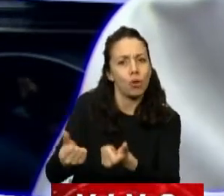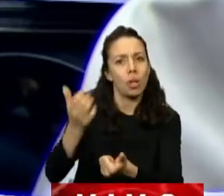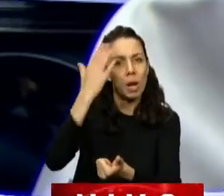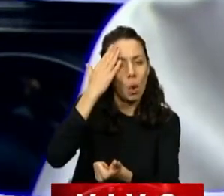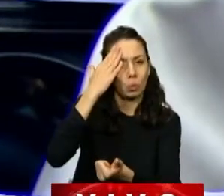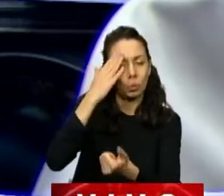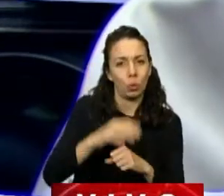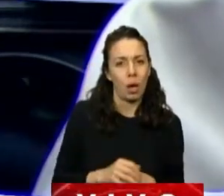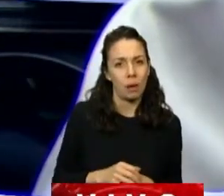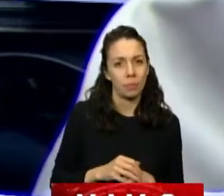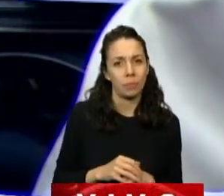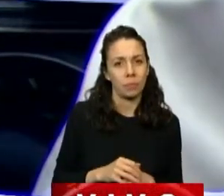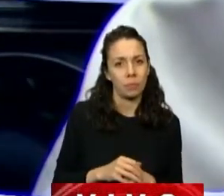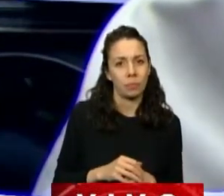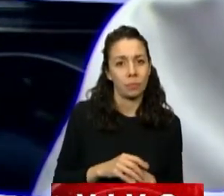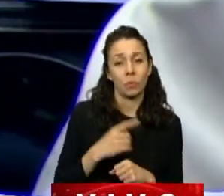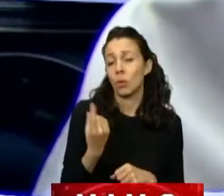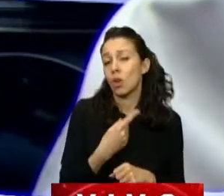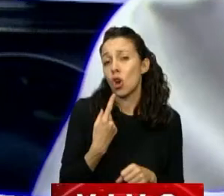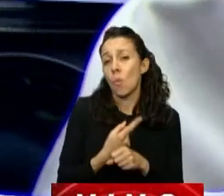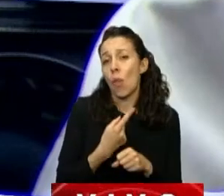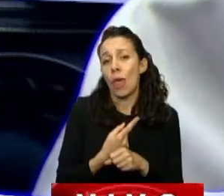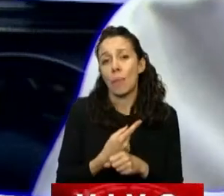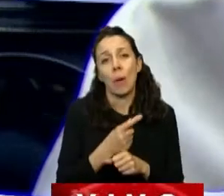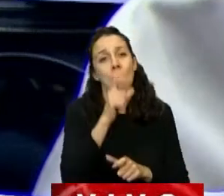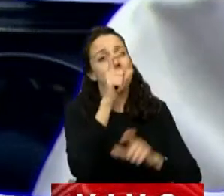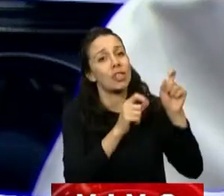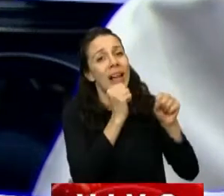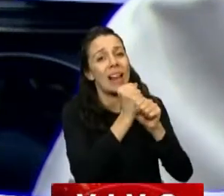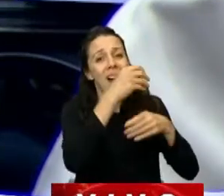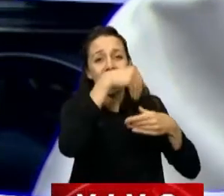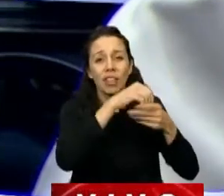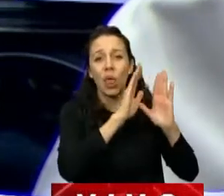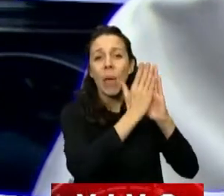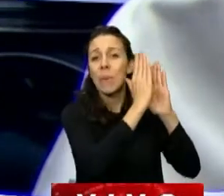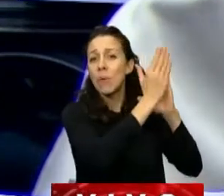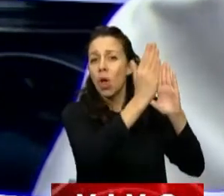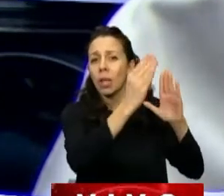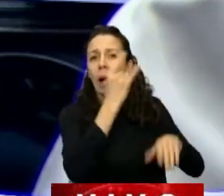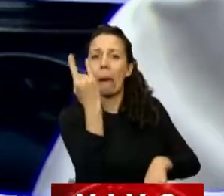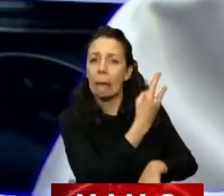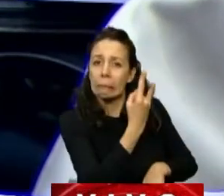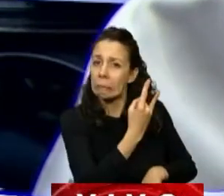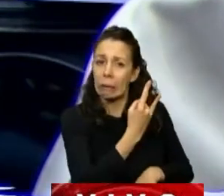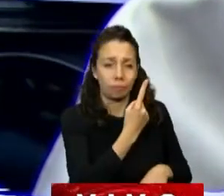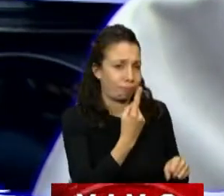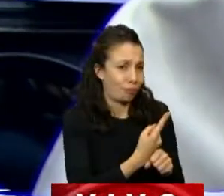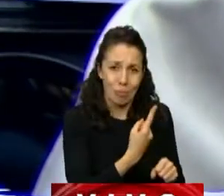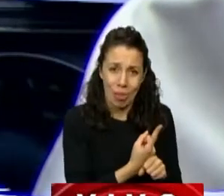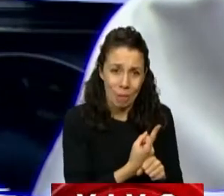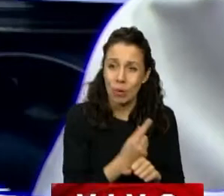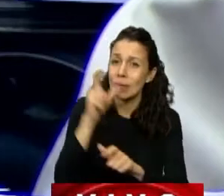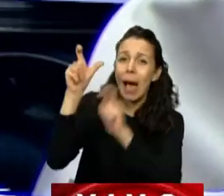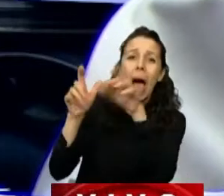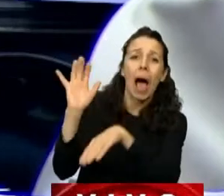No podemos mentirles a nuestros bibliotecarios. No podemos mentirles a nuestros